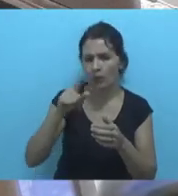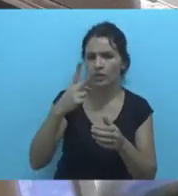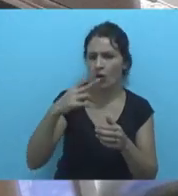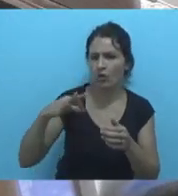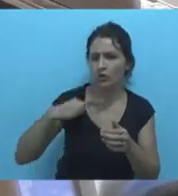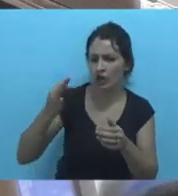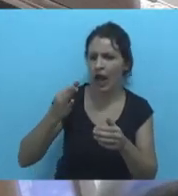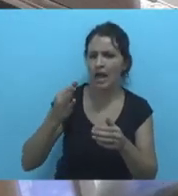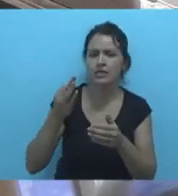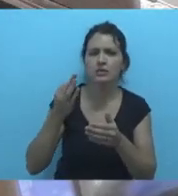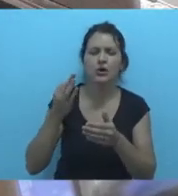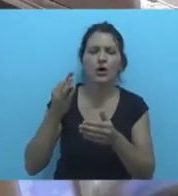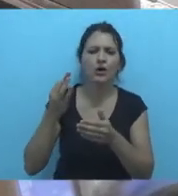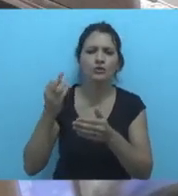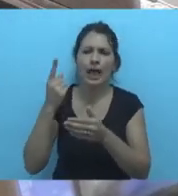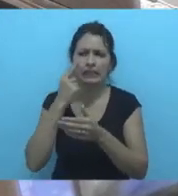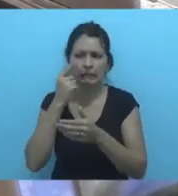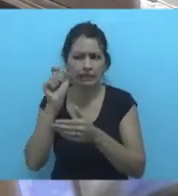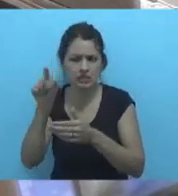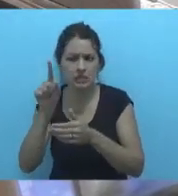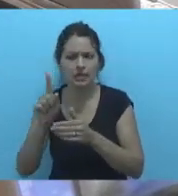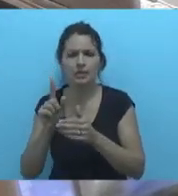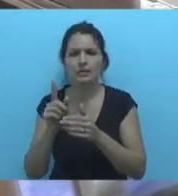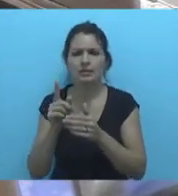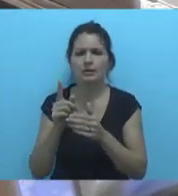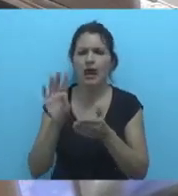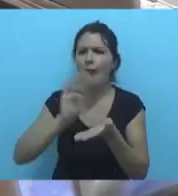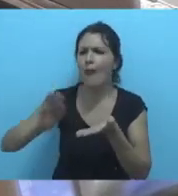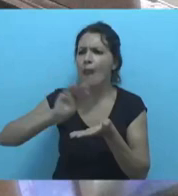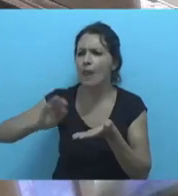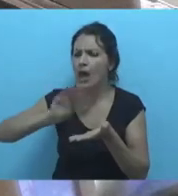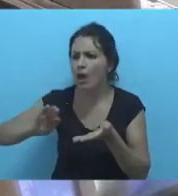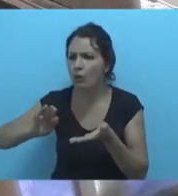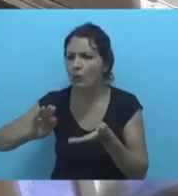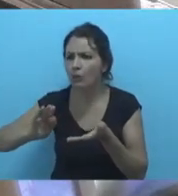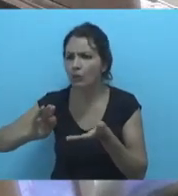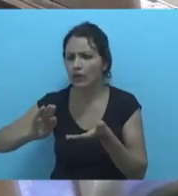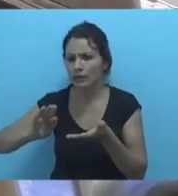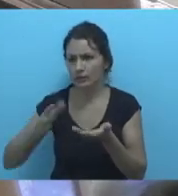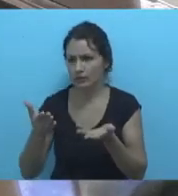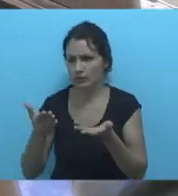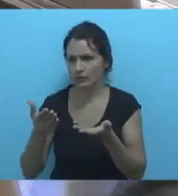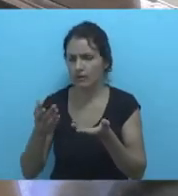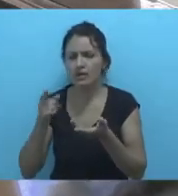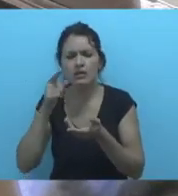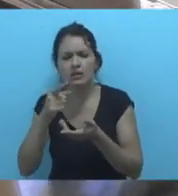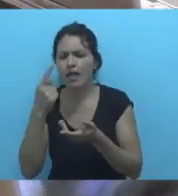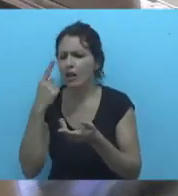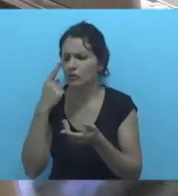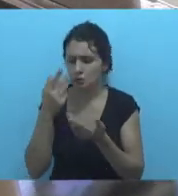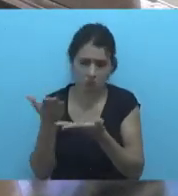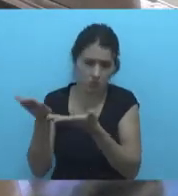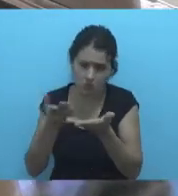¿no? Que lo diga Marcelo González, y que se fije por qué no recibían en el 2017,